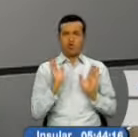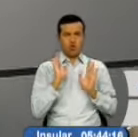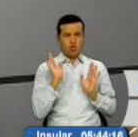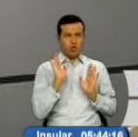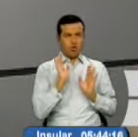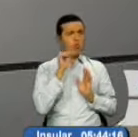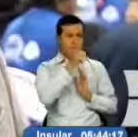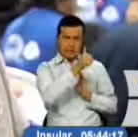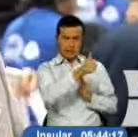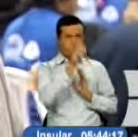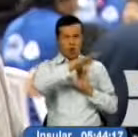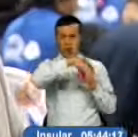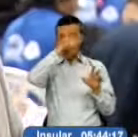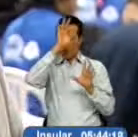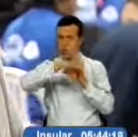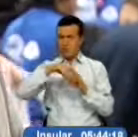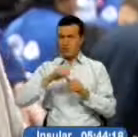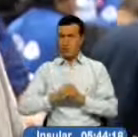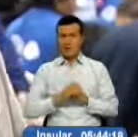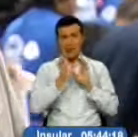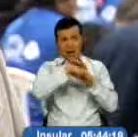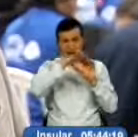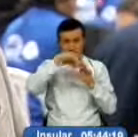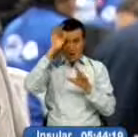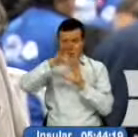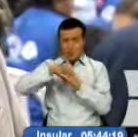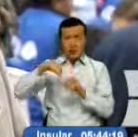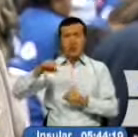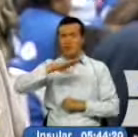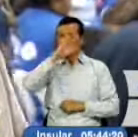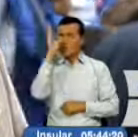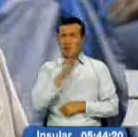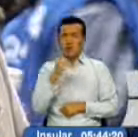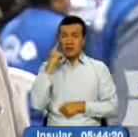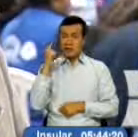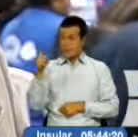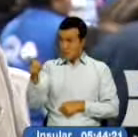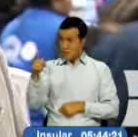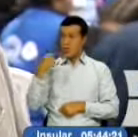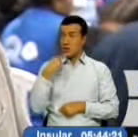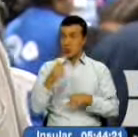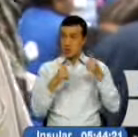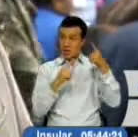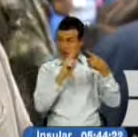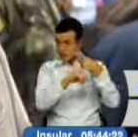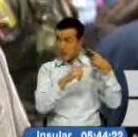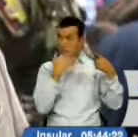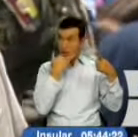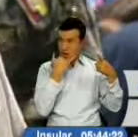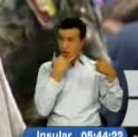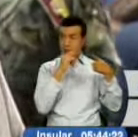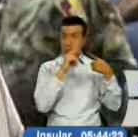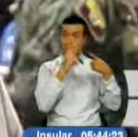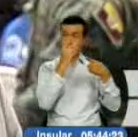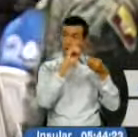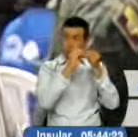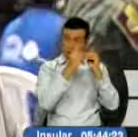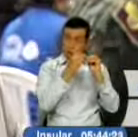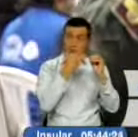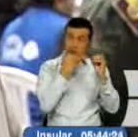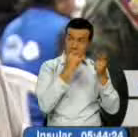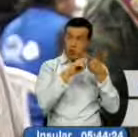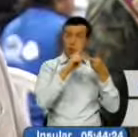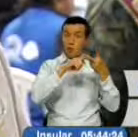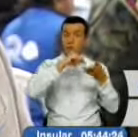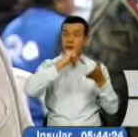ellos han escogido. Y no es un tema aleatorio. Estamos viendo las actas que ellos han señalado que tienen inconsistencias numéricas o que falta la